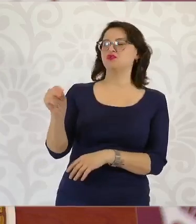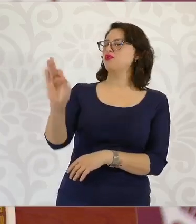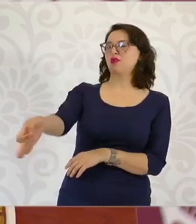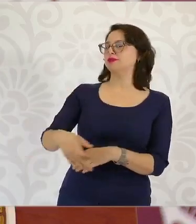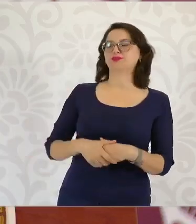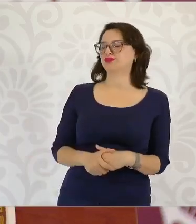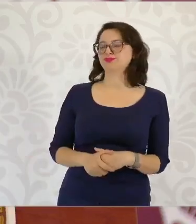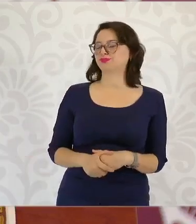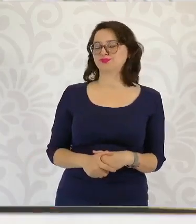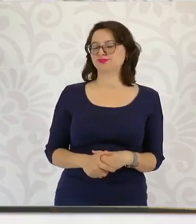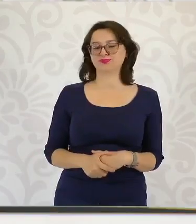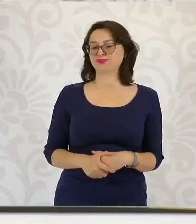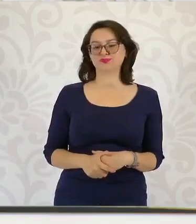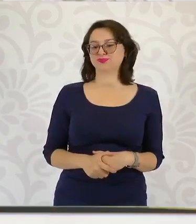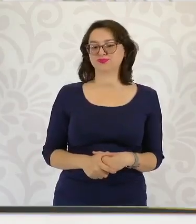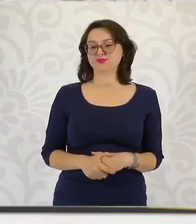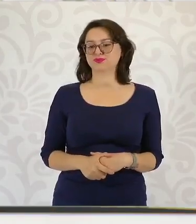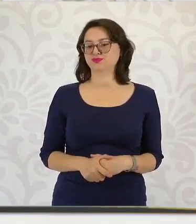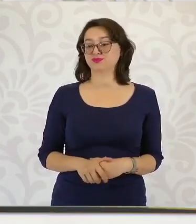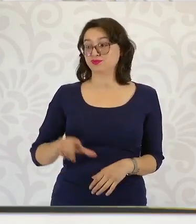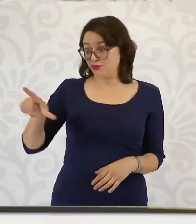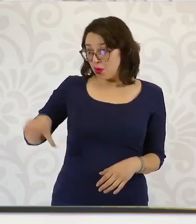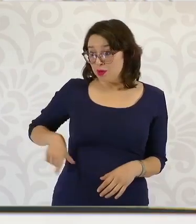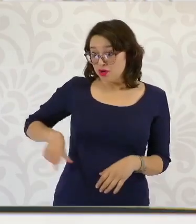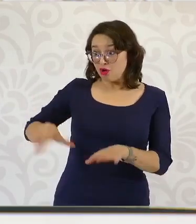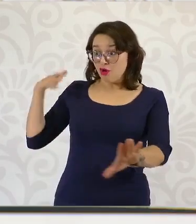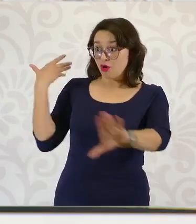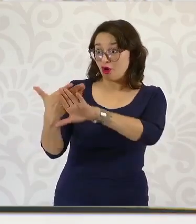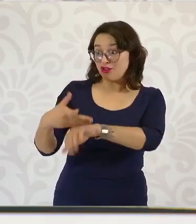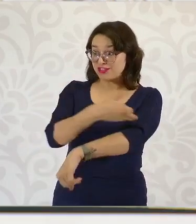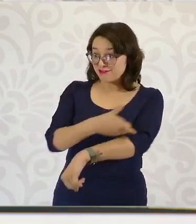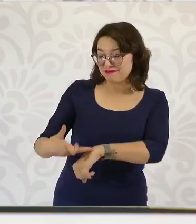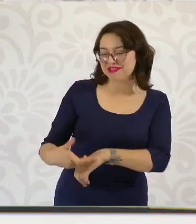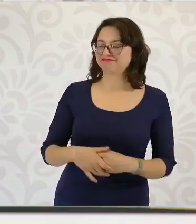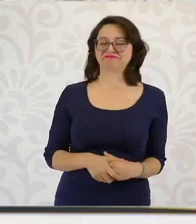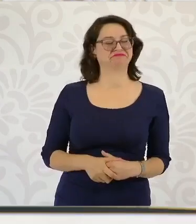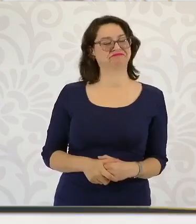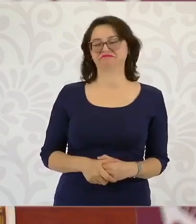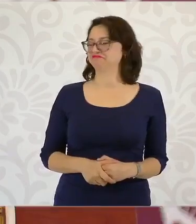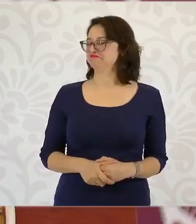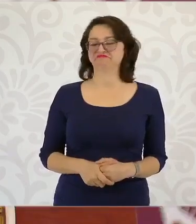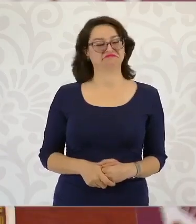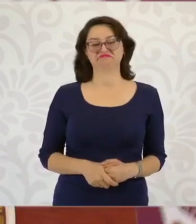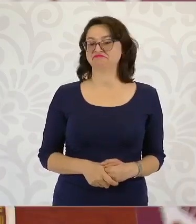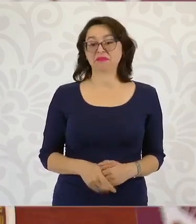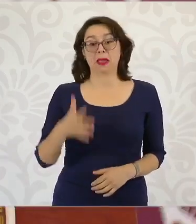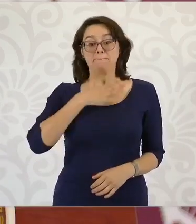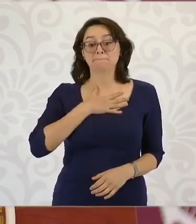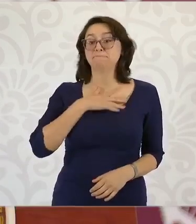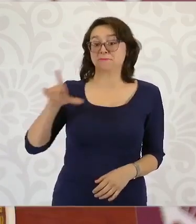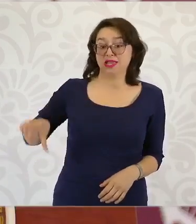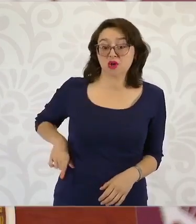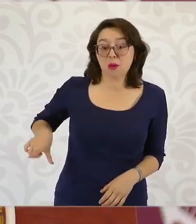Eso no. Nunca van a escuchar de algún servidor público, de mi gobierno, de